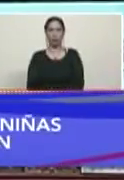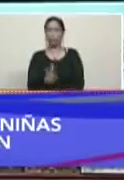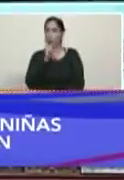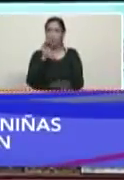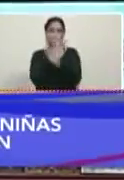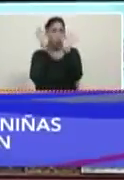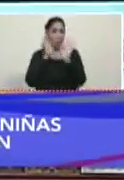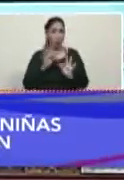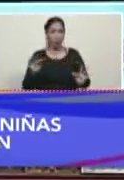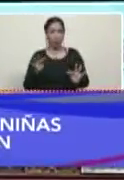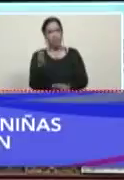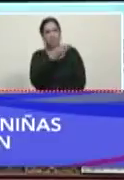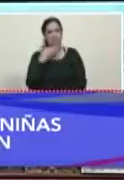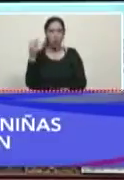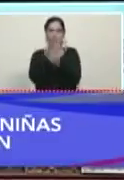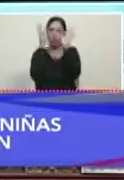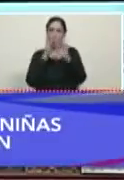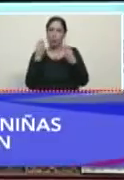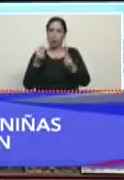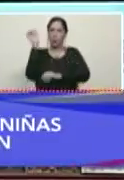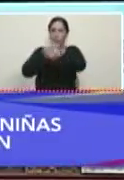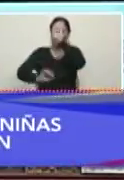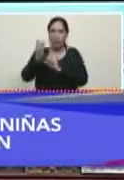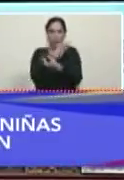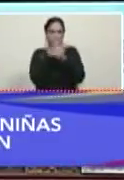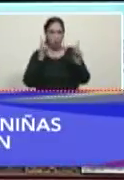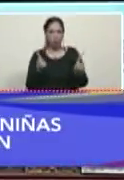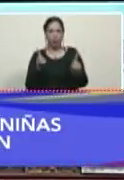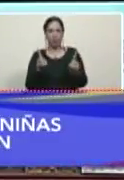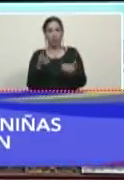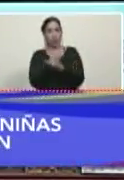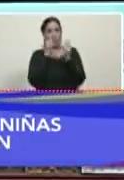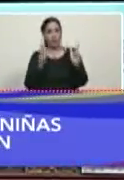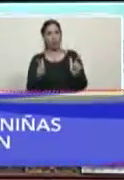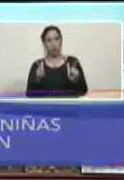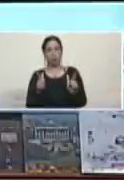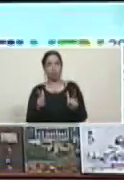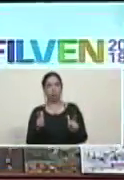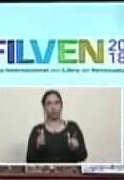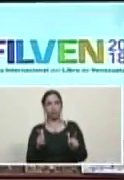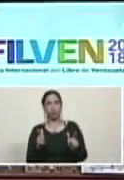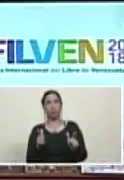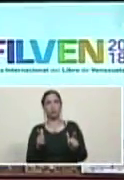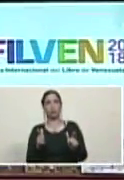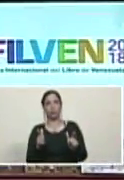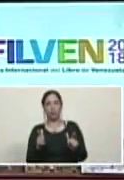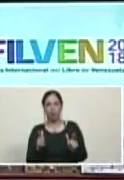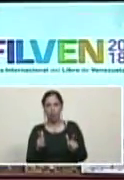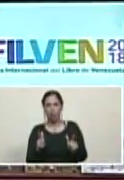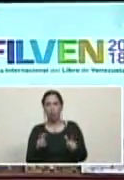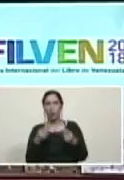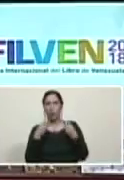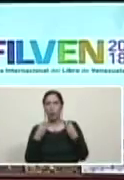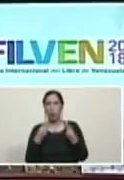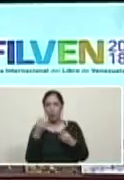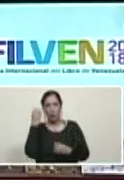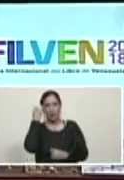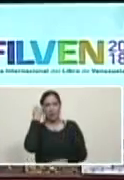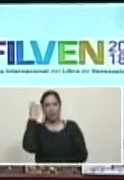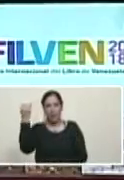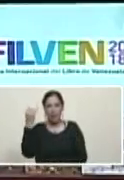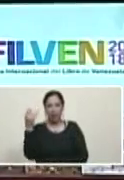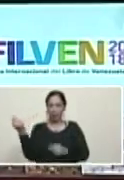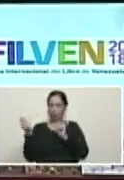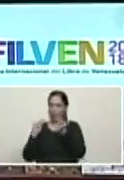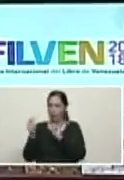Y la mejor forma de defender la democracia y la libertad es ejerciéndola con ideas, con debates,